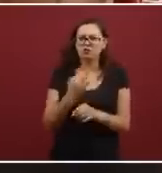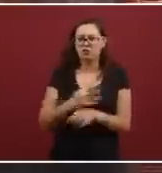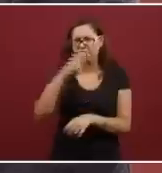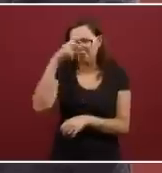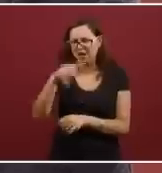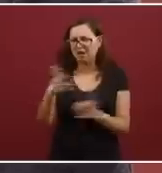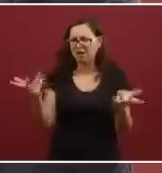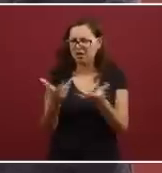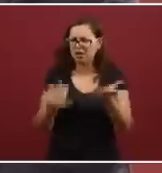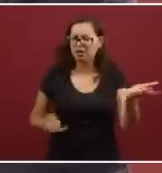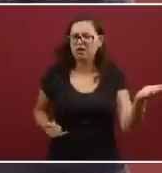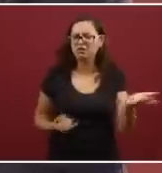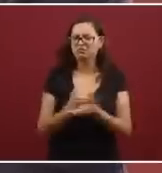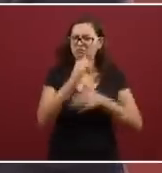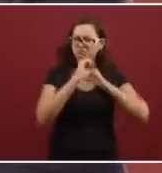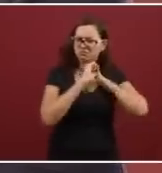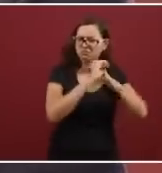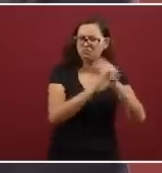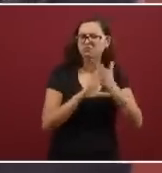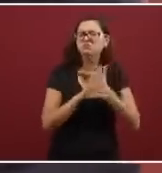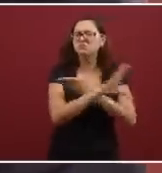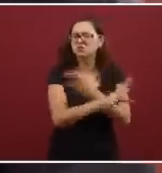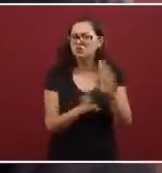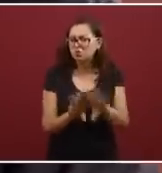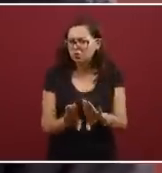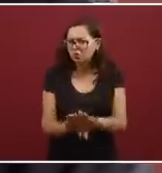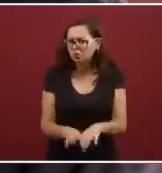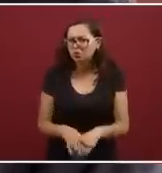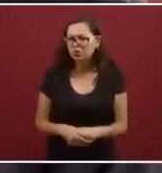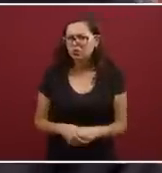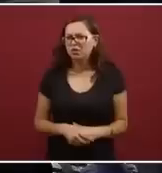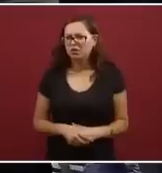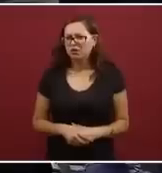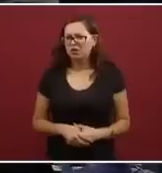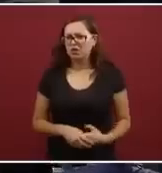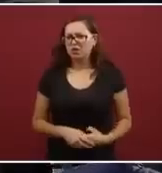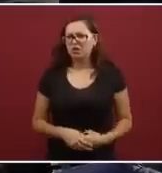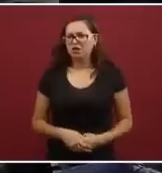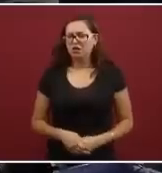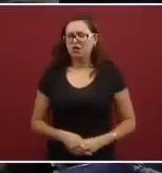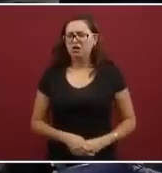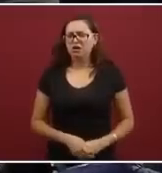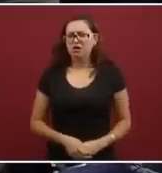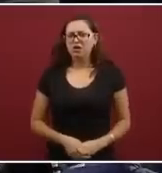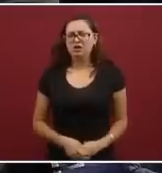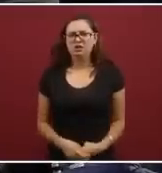contra de ese delito. Gracias. ¿Tú tienes, Marcelo?